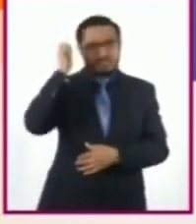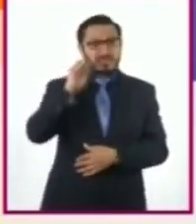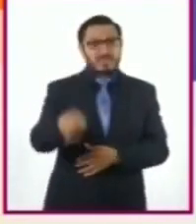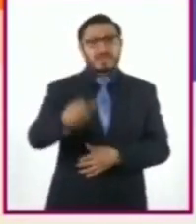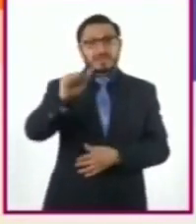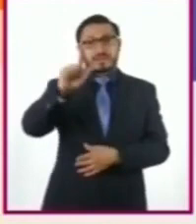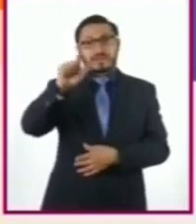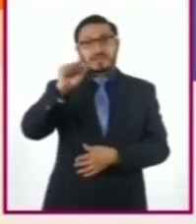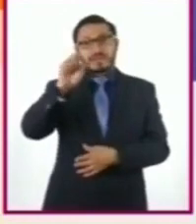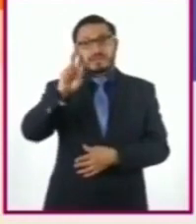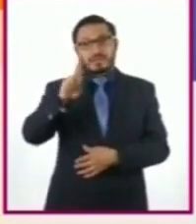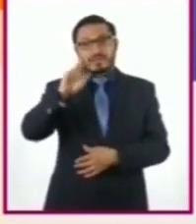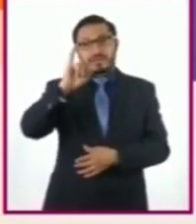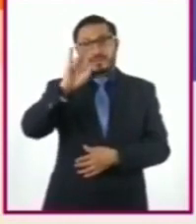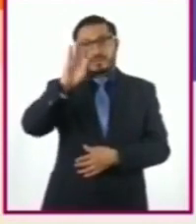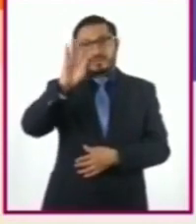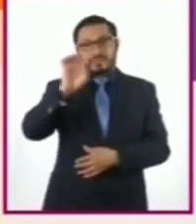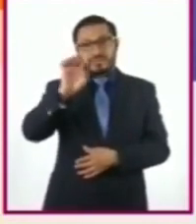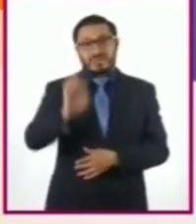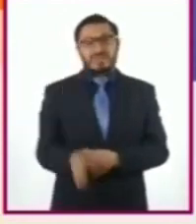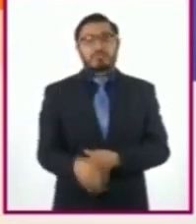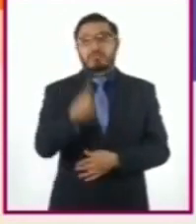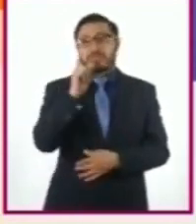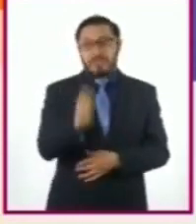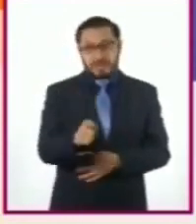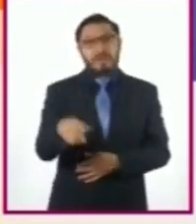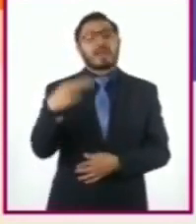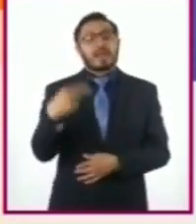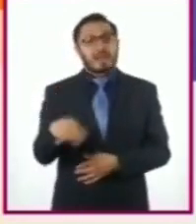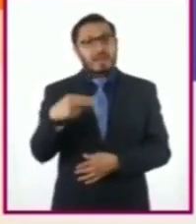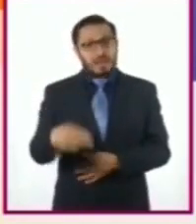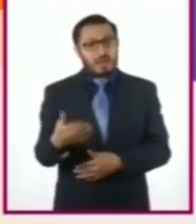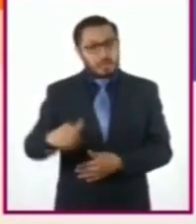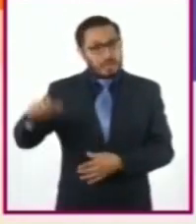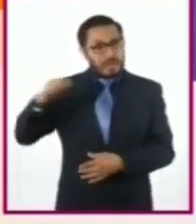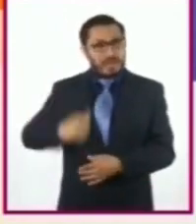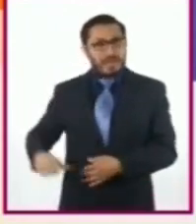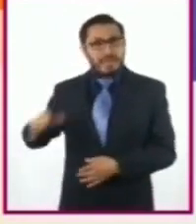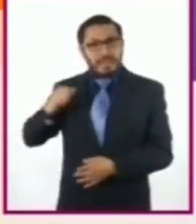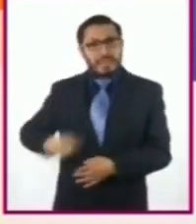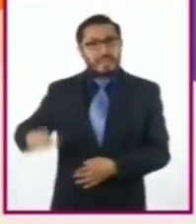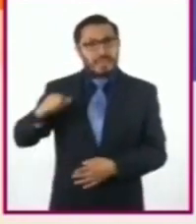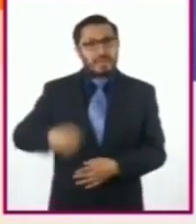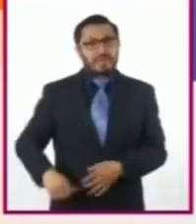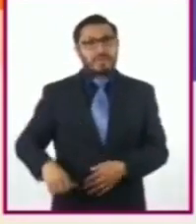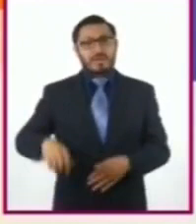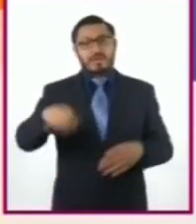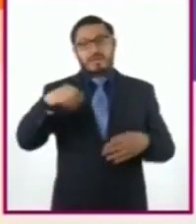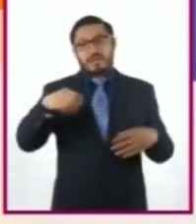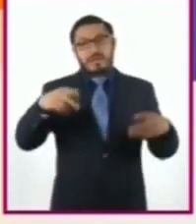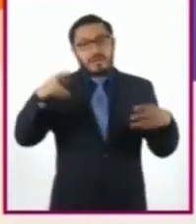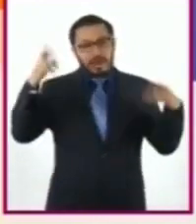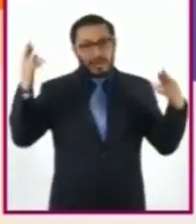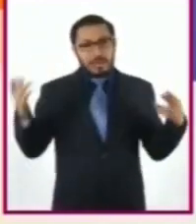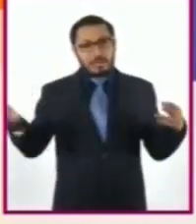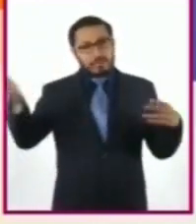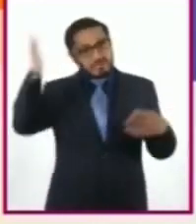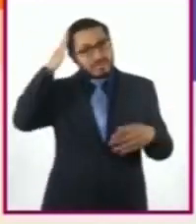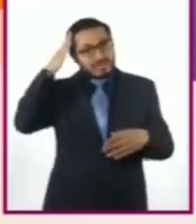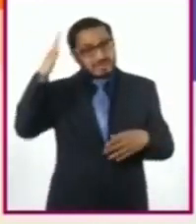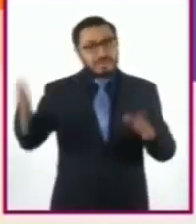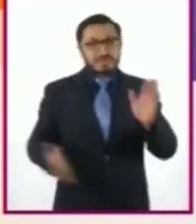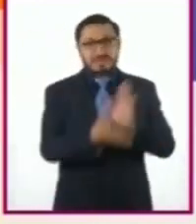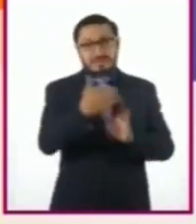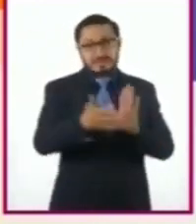significa? Alarife es el nombre que se le daba antiguamente al arquitecto o maestro de obras.